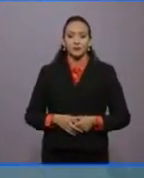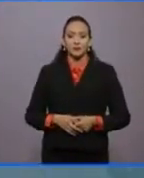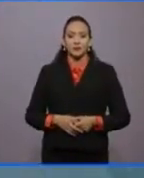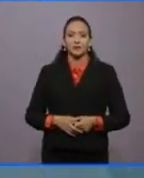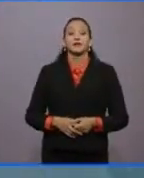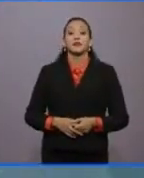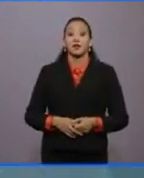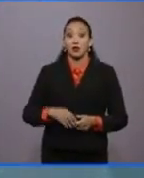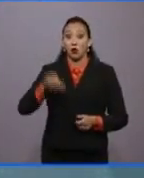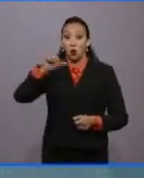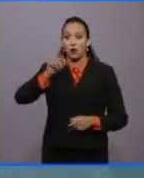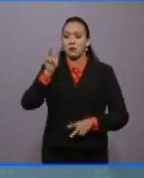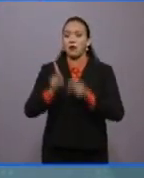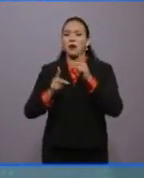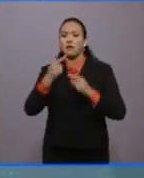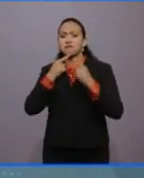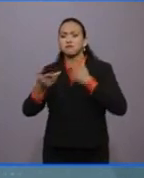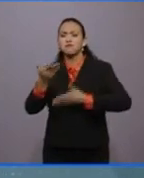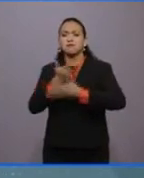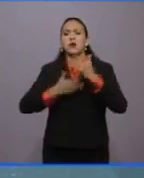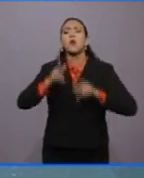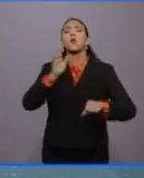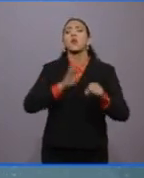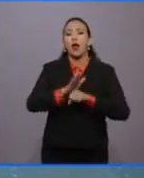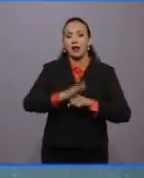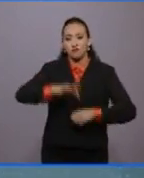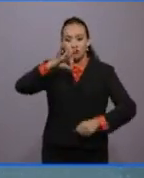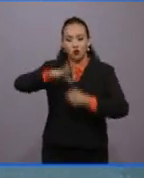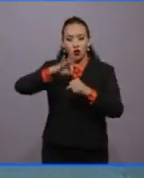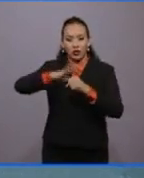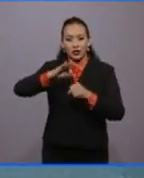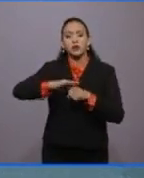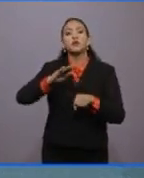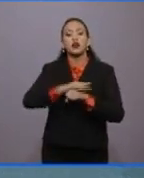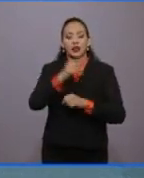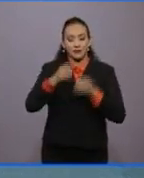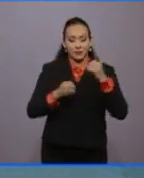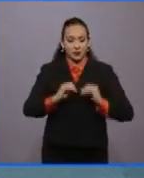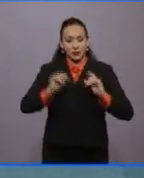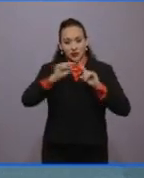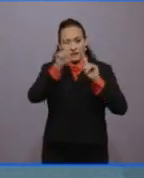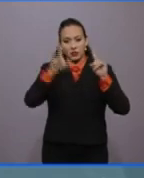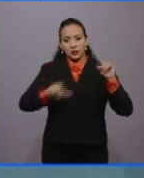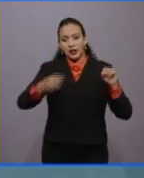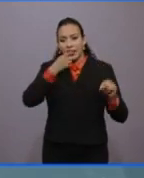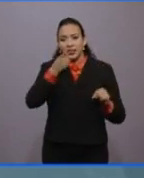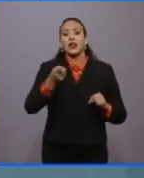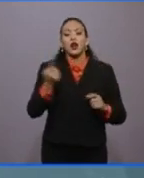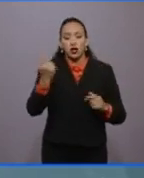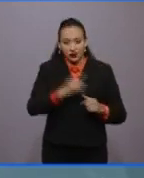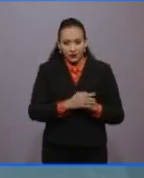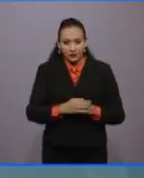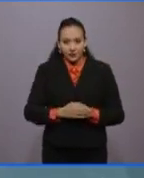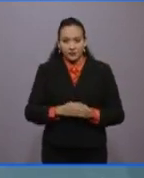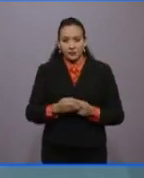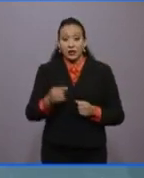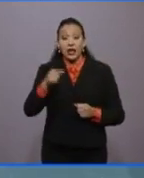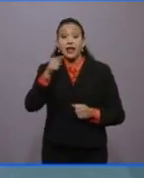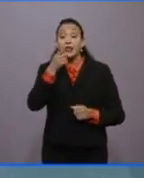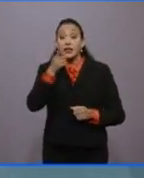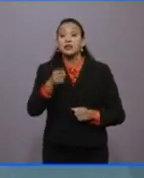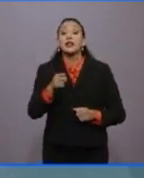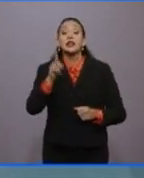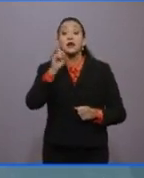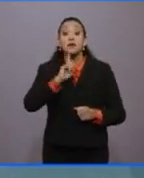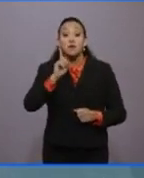Hoy se somete a votación un dictamen que actualiza el marco legal conforme a lo establecido por la Suprema Corte de Justicia de la Nación, que resolvió que penalizar